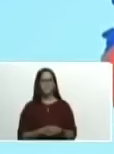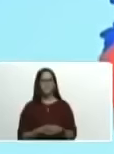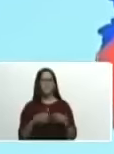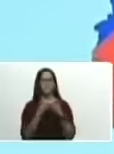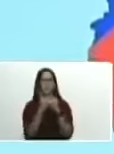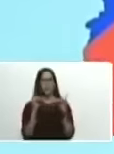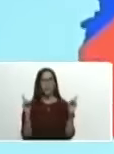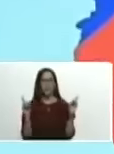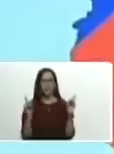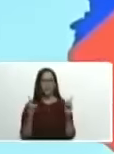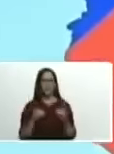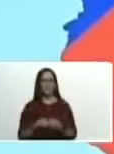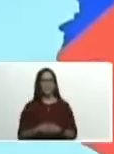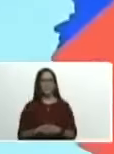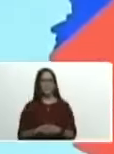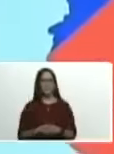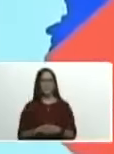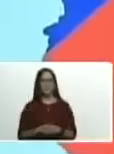Democracia